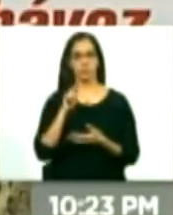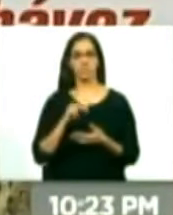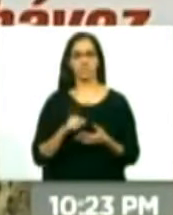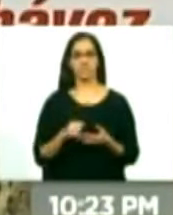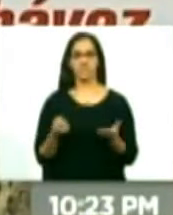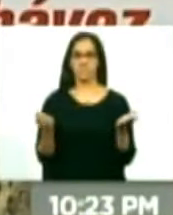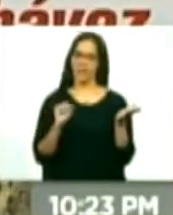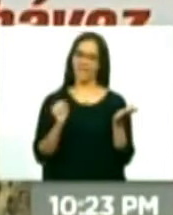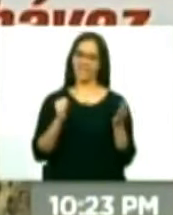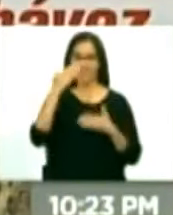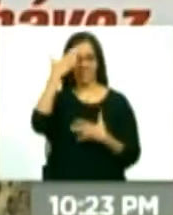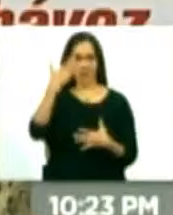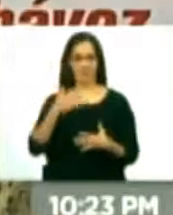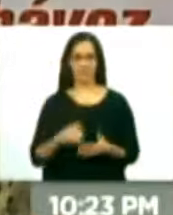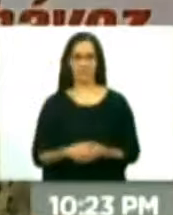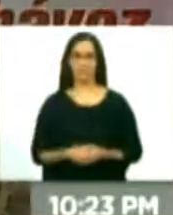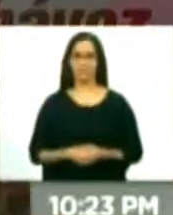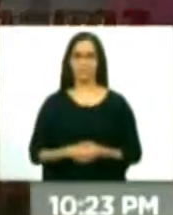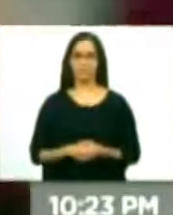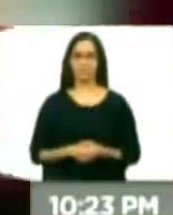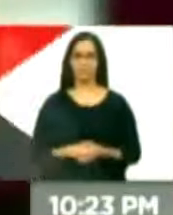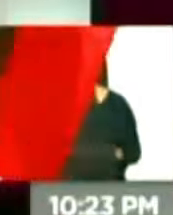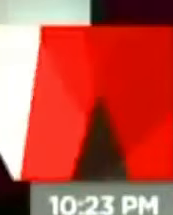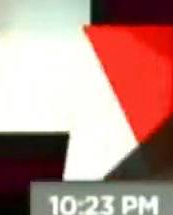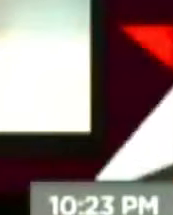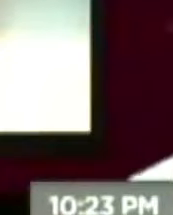dando. Saludos, Nitu. Mándala.